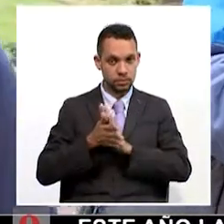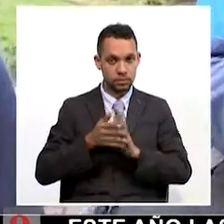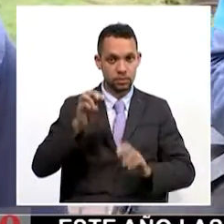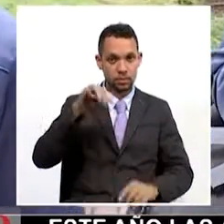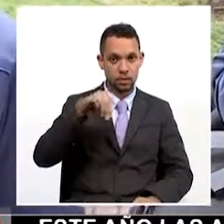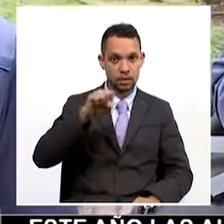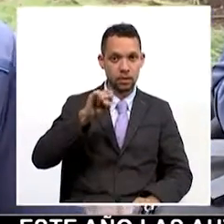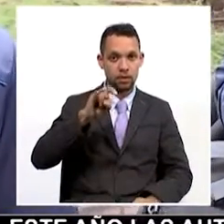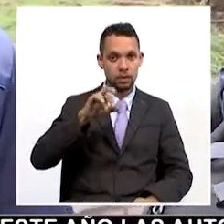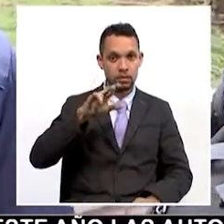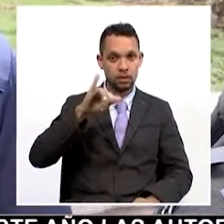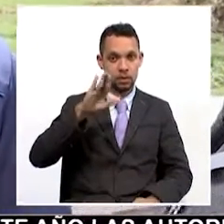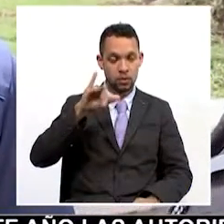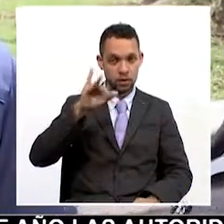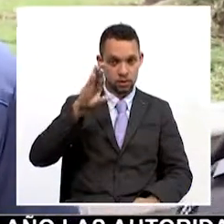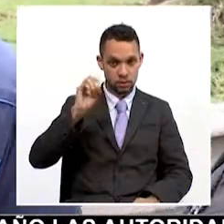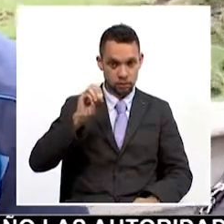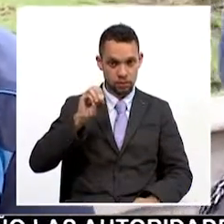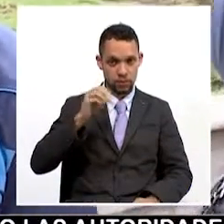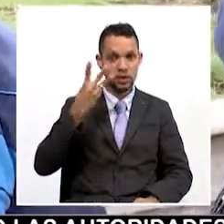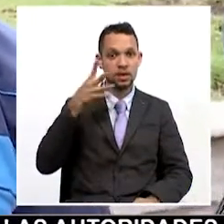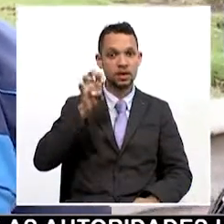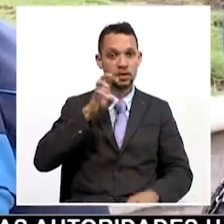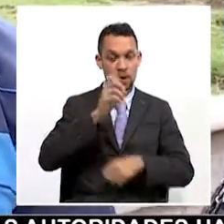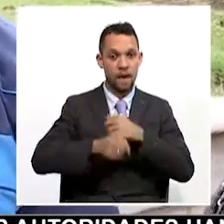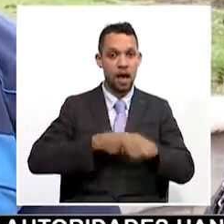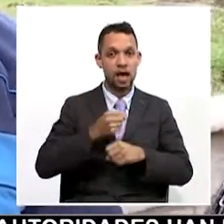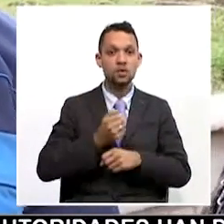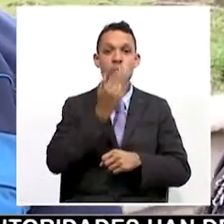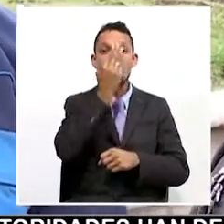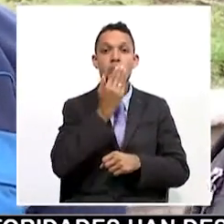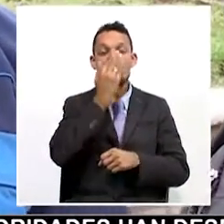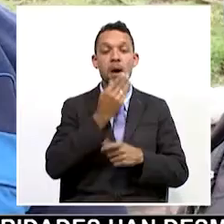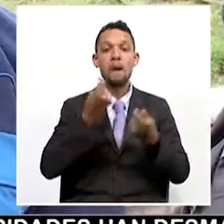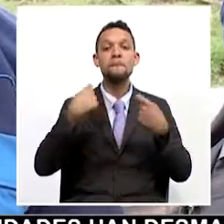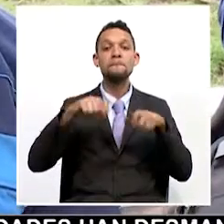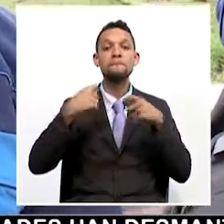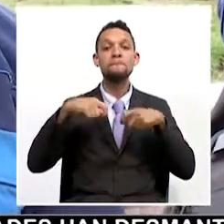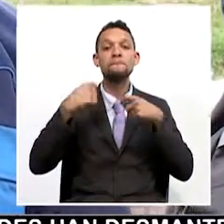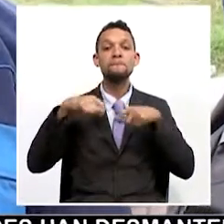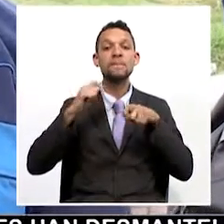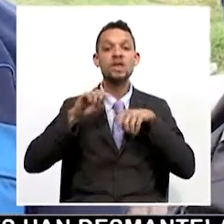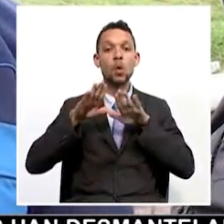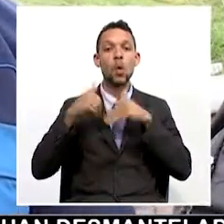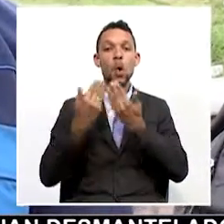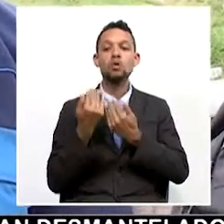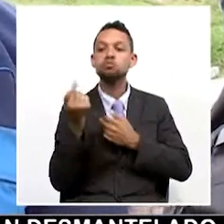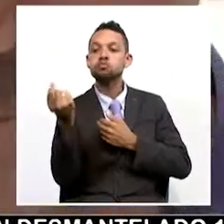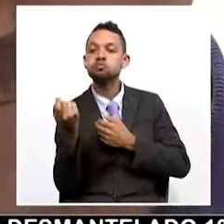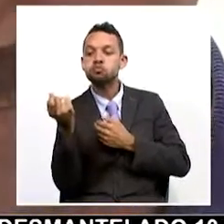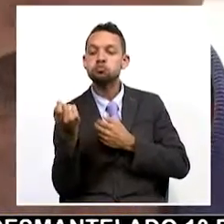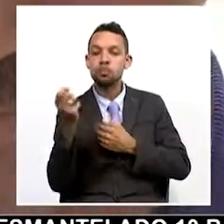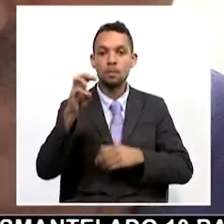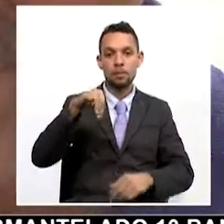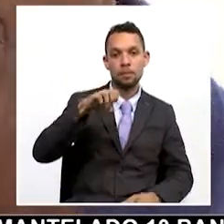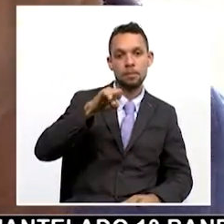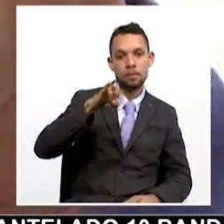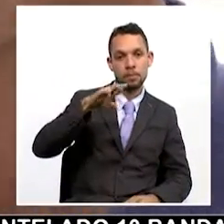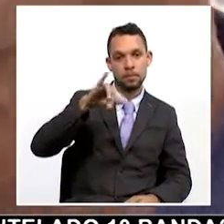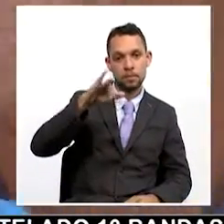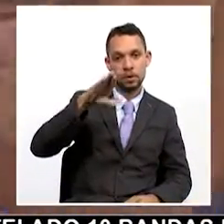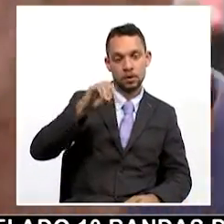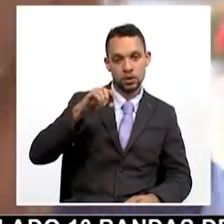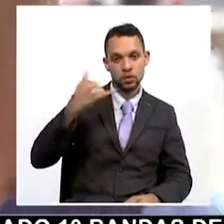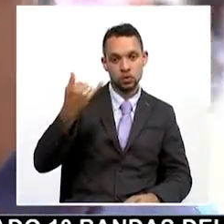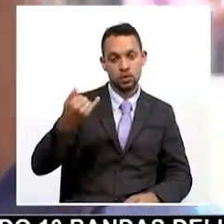es mi nombre. Yo llevo aquí ya 19 años vendiendo mango. Así es como me conocen aquí en el municipio de Villa María, como Mauricio Acosta. El contexto